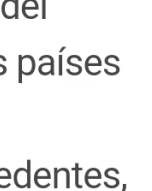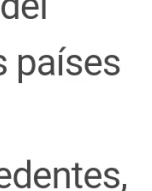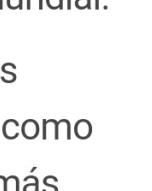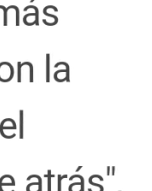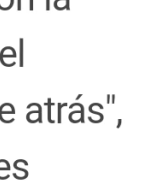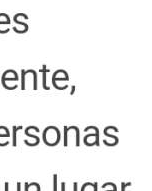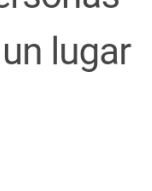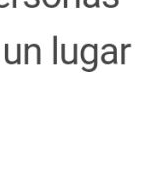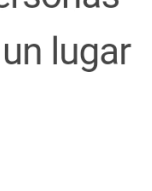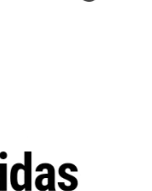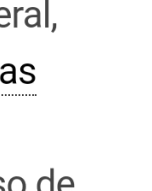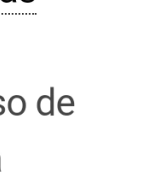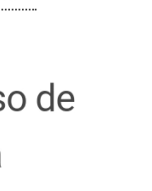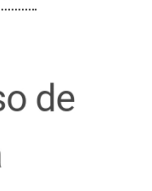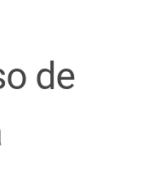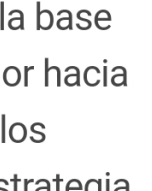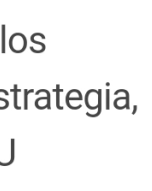Tenéis un poquillo